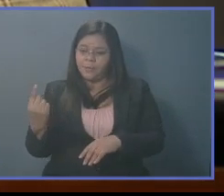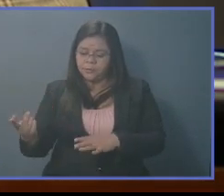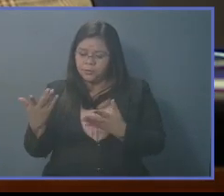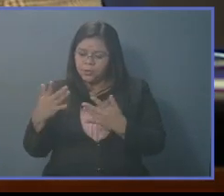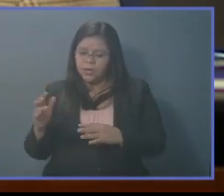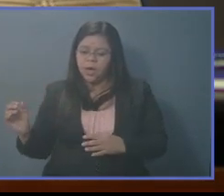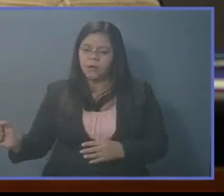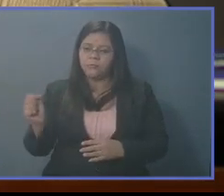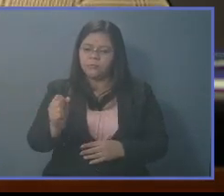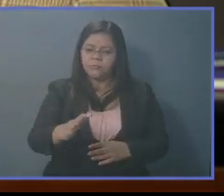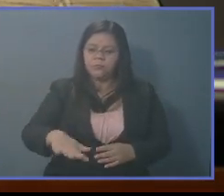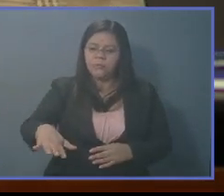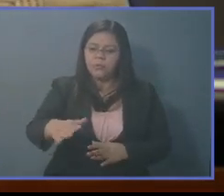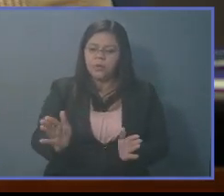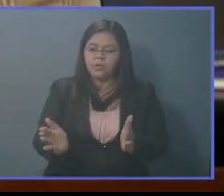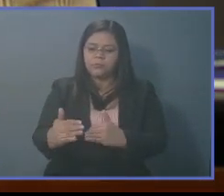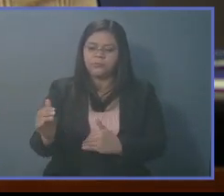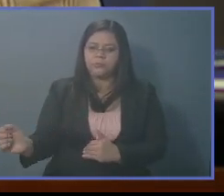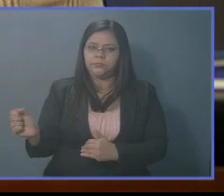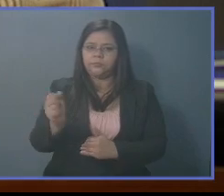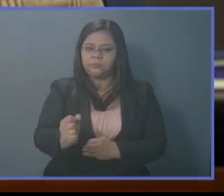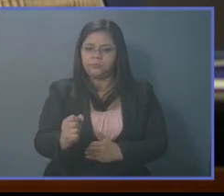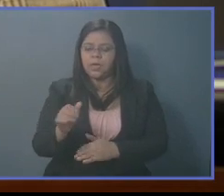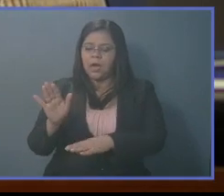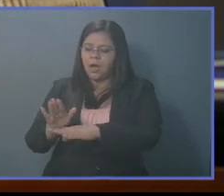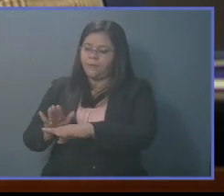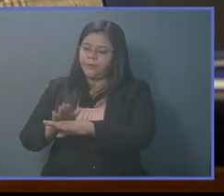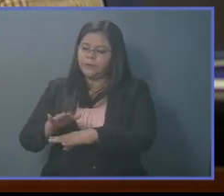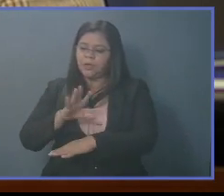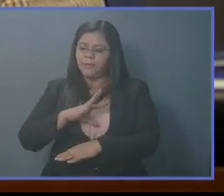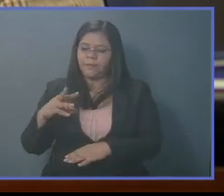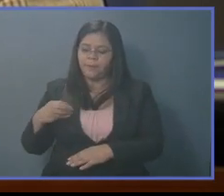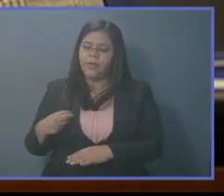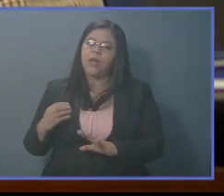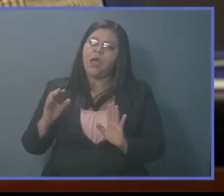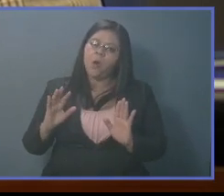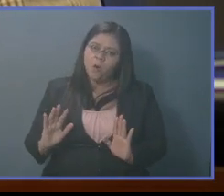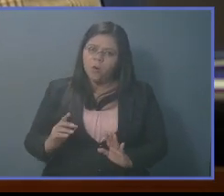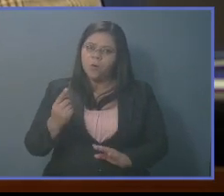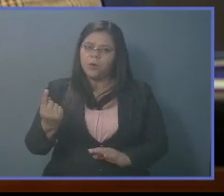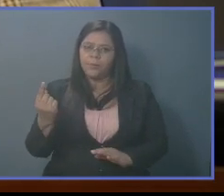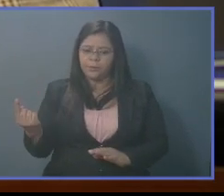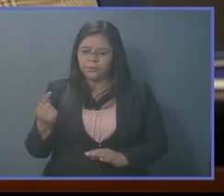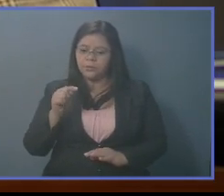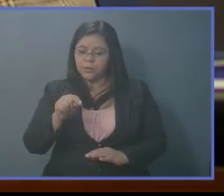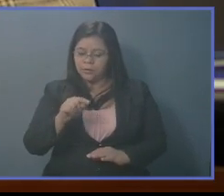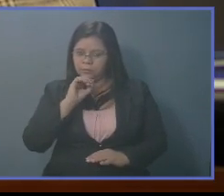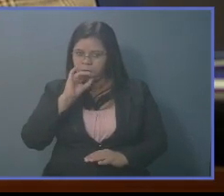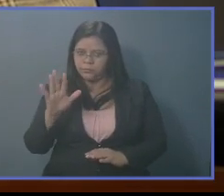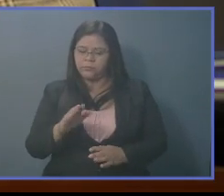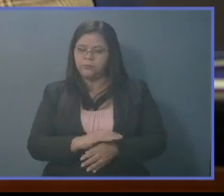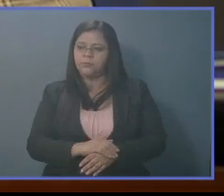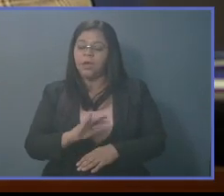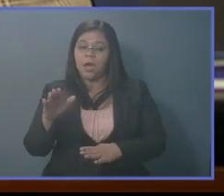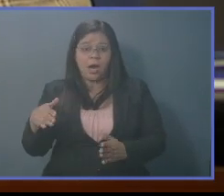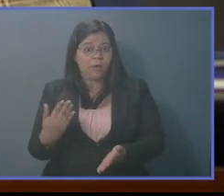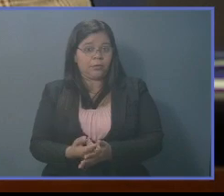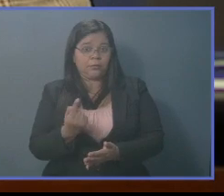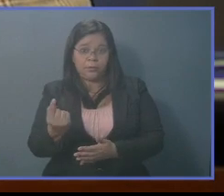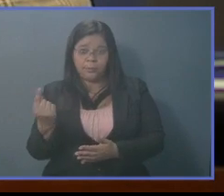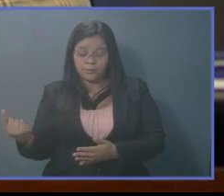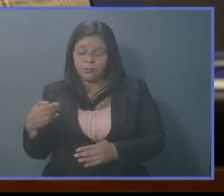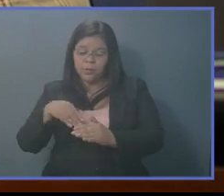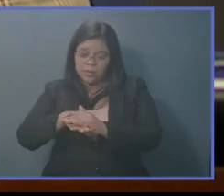un centro de aislamiento o cuarentena, a sus familiares o a la persona que éste indique. A toda persona que se encuentre en los